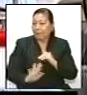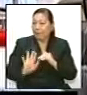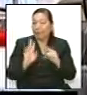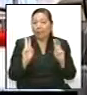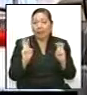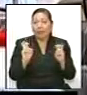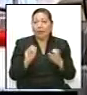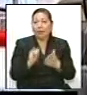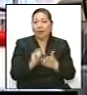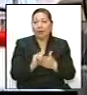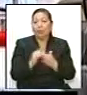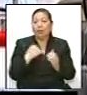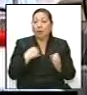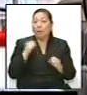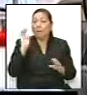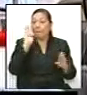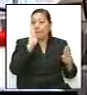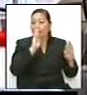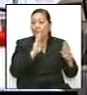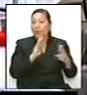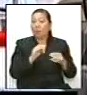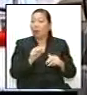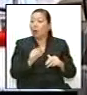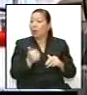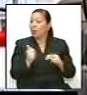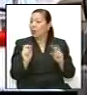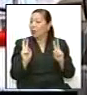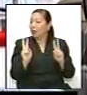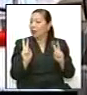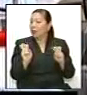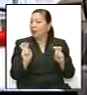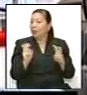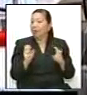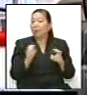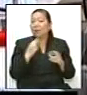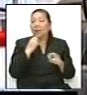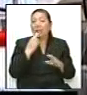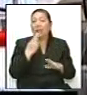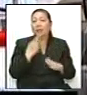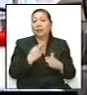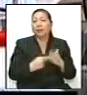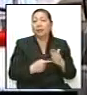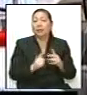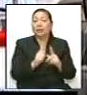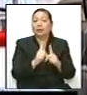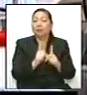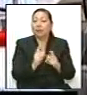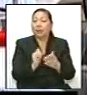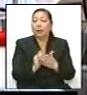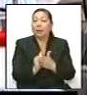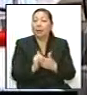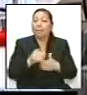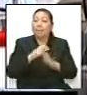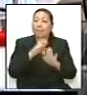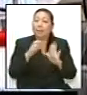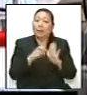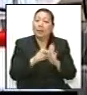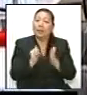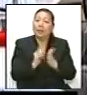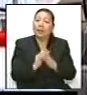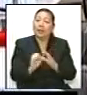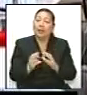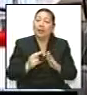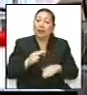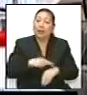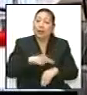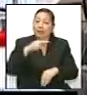que a nosotros nos preocupaba. Y el otro tema es respecto a las consultorías para los proyectos que se están haciendo en las